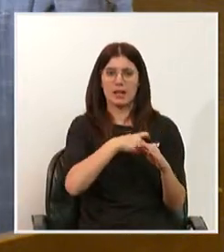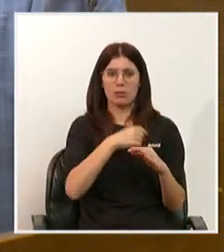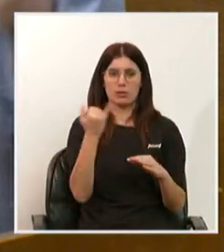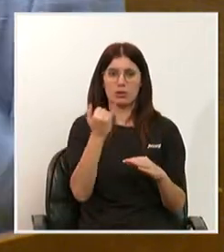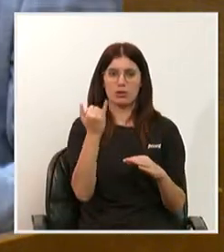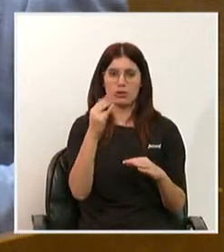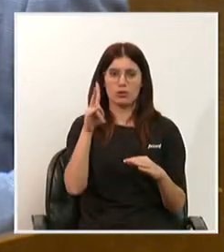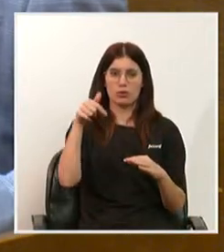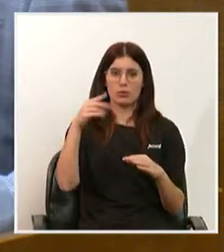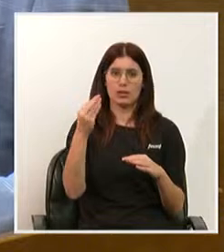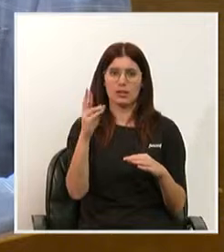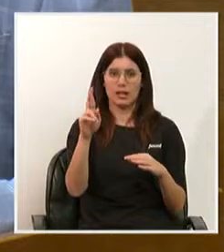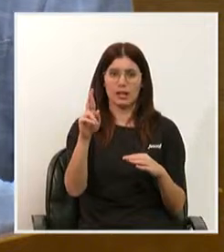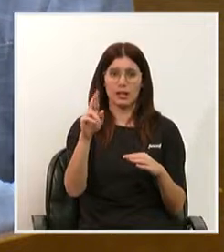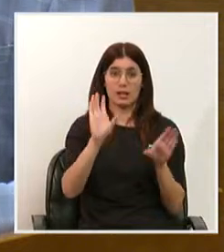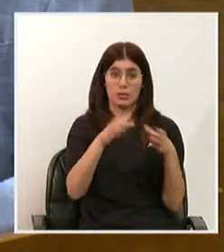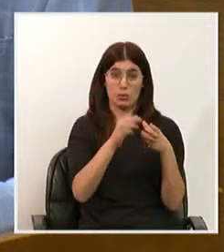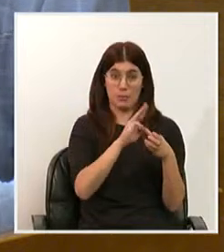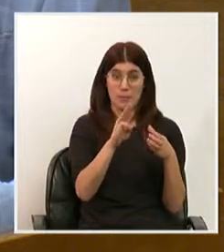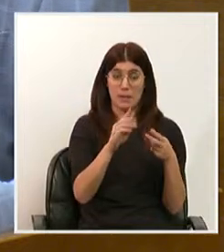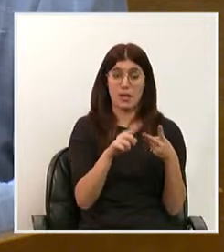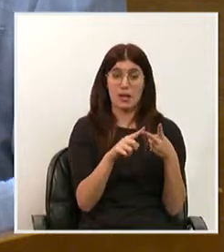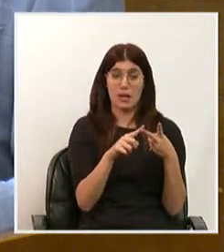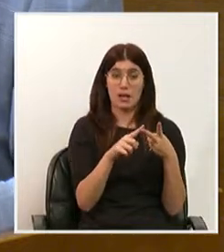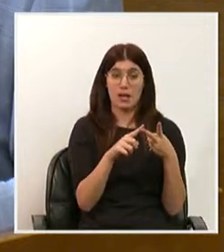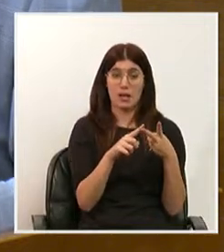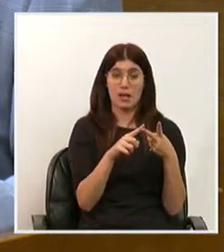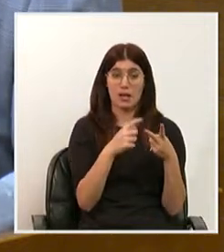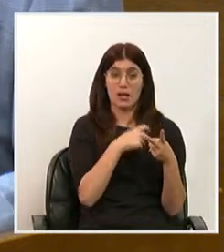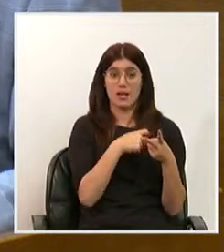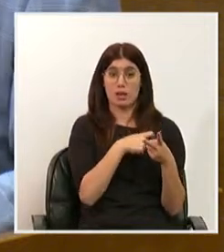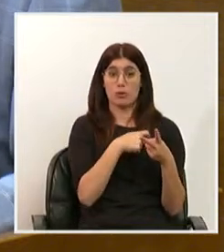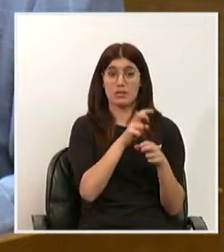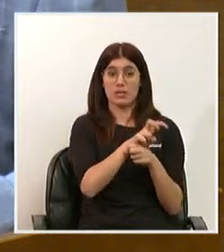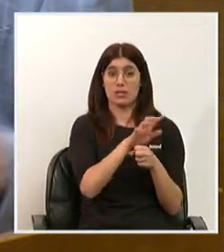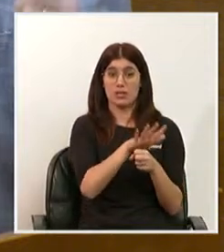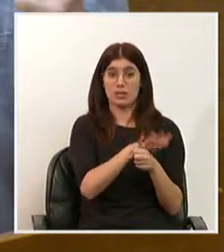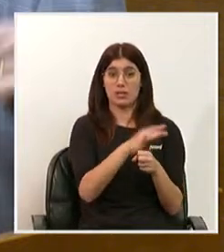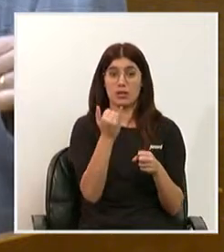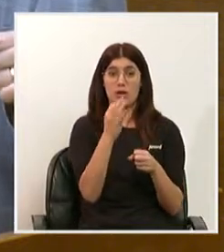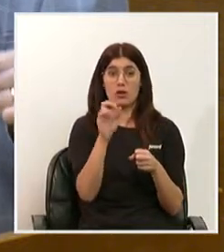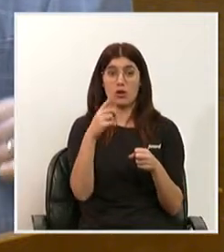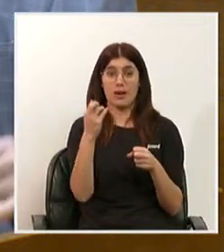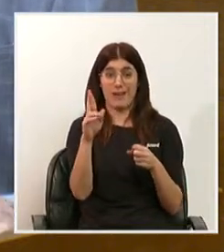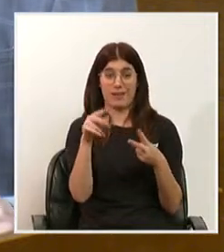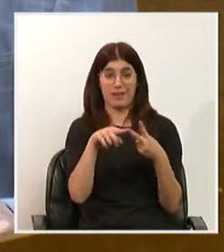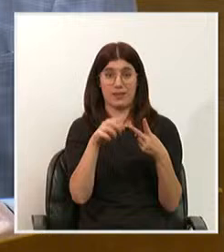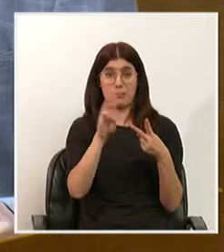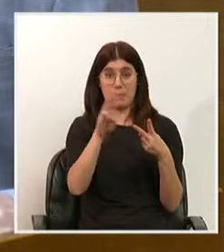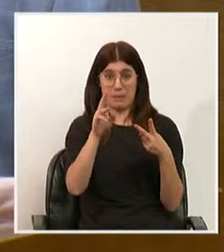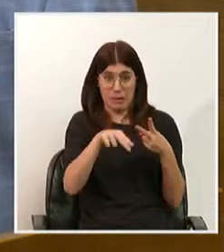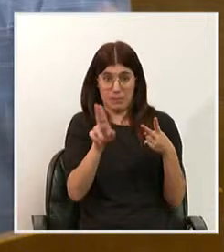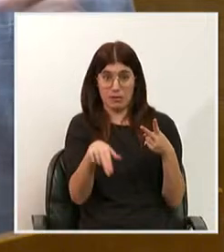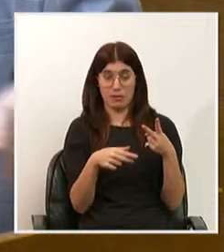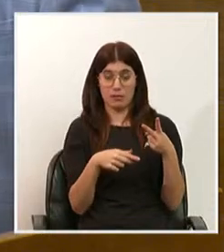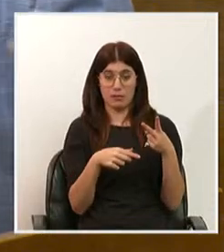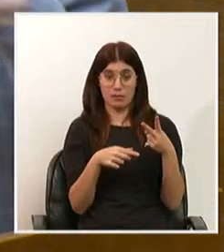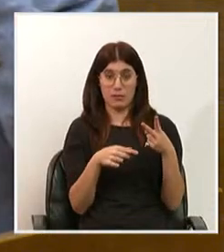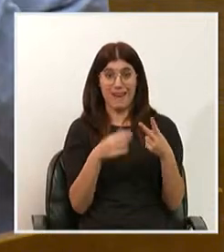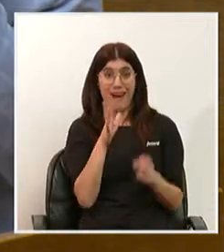Junker partido popular y com decultura partido popular